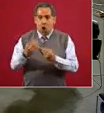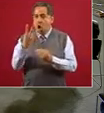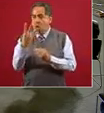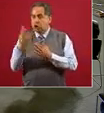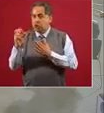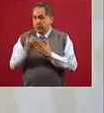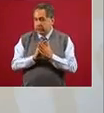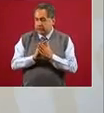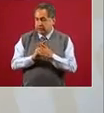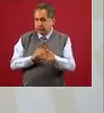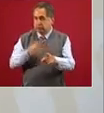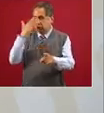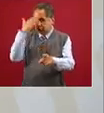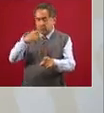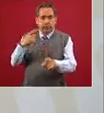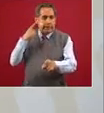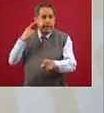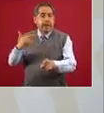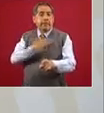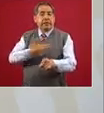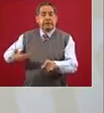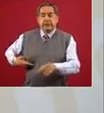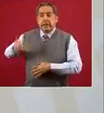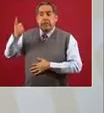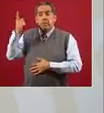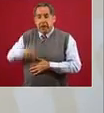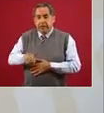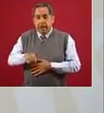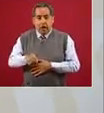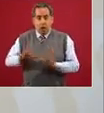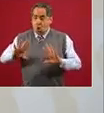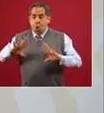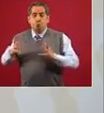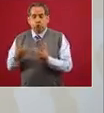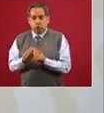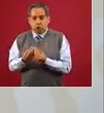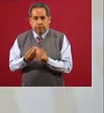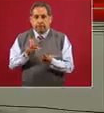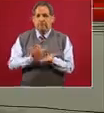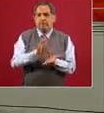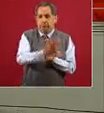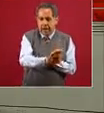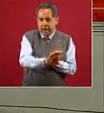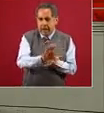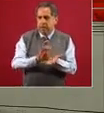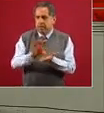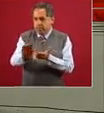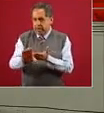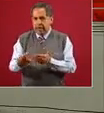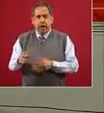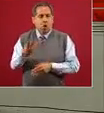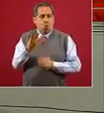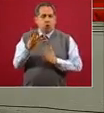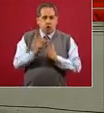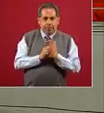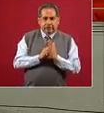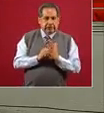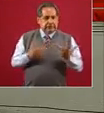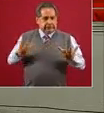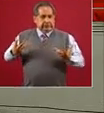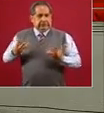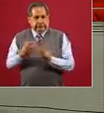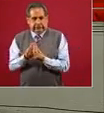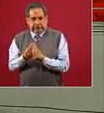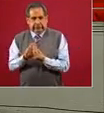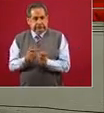el presidente instruyó que pudiéramos adelantar el pago de 4 meses a los derechohabientes de esta